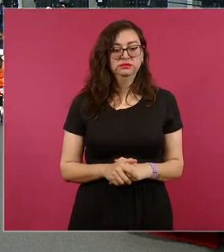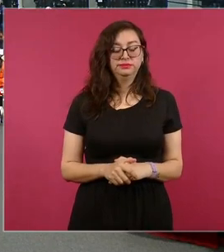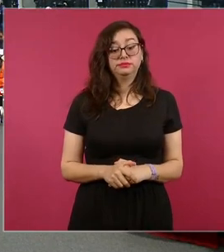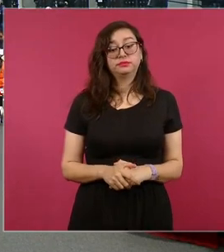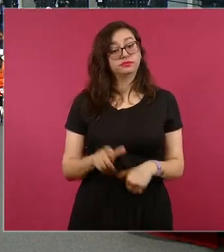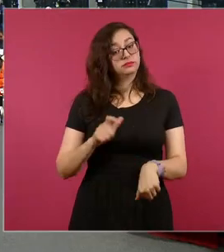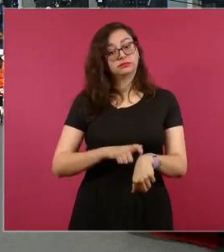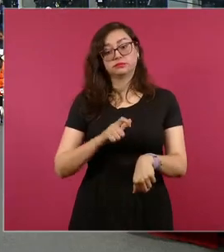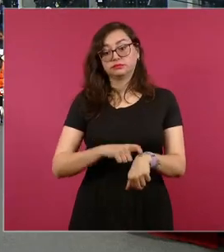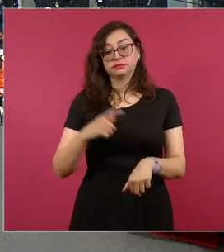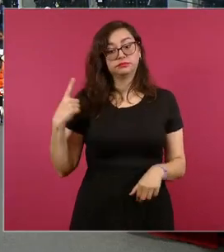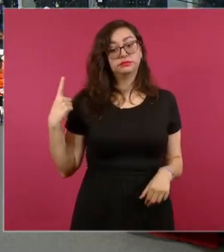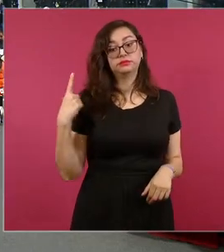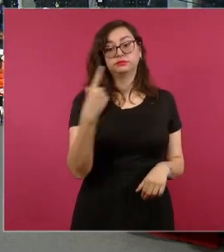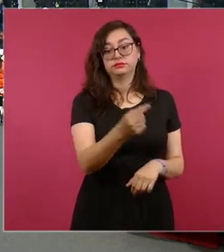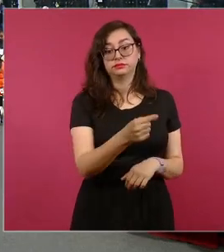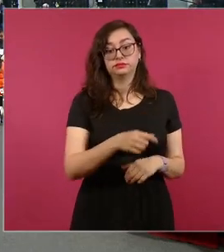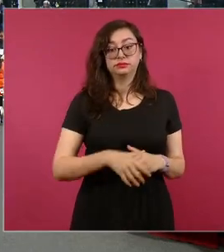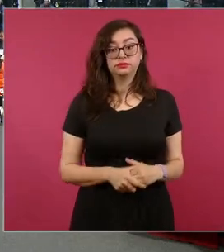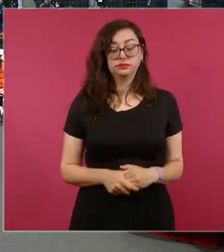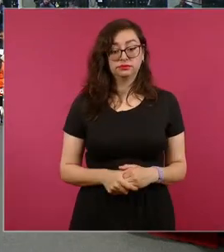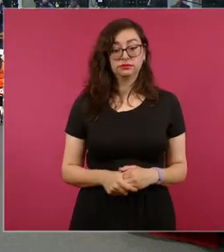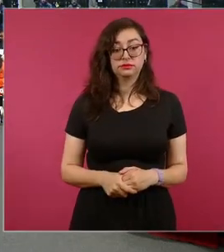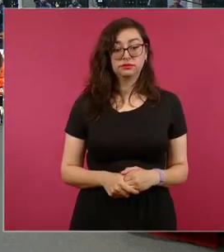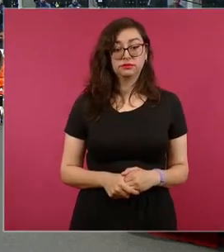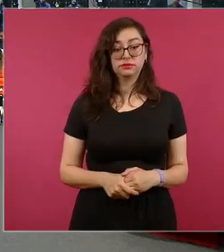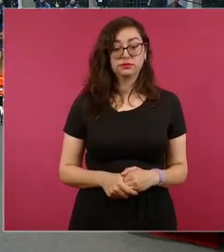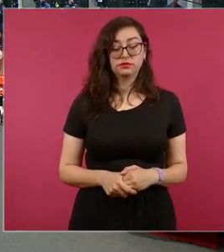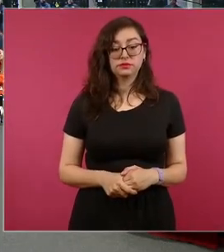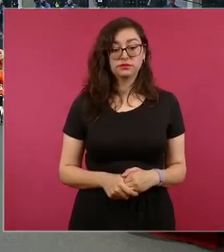Ya nos vamos, porque… Gracias, presidente.